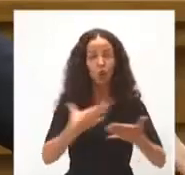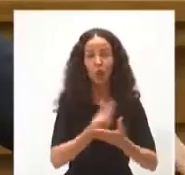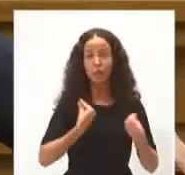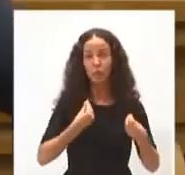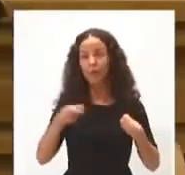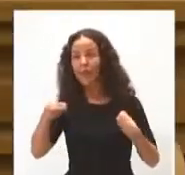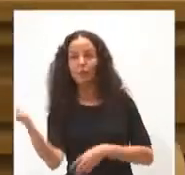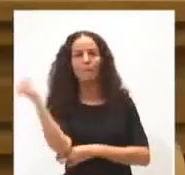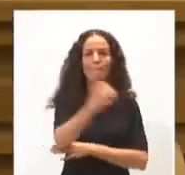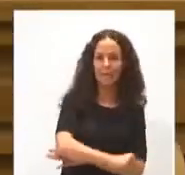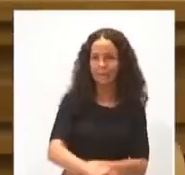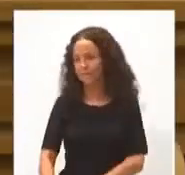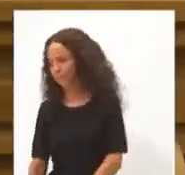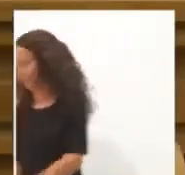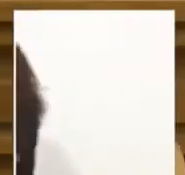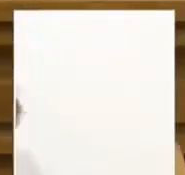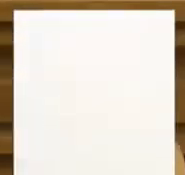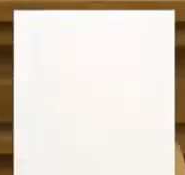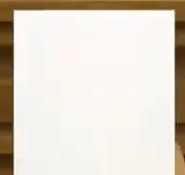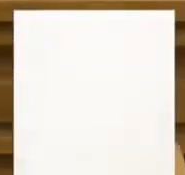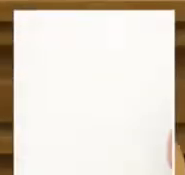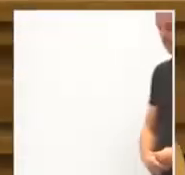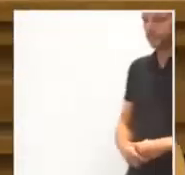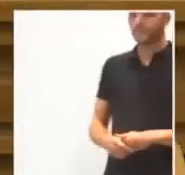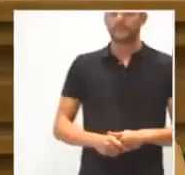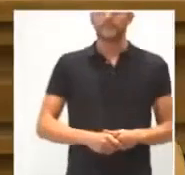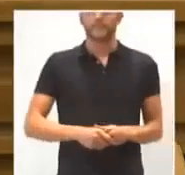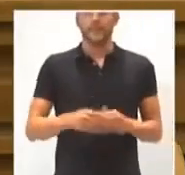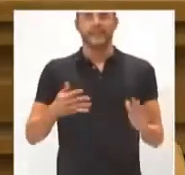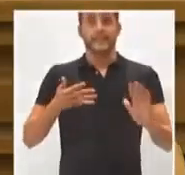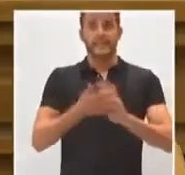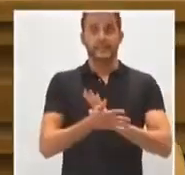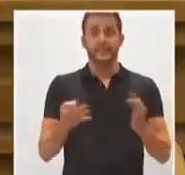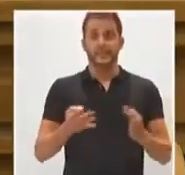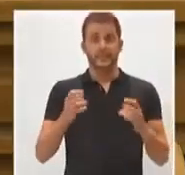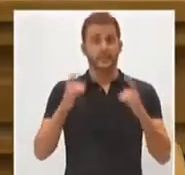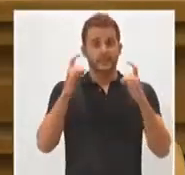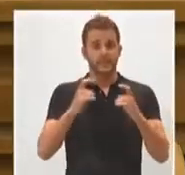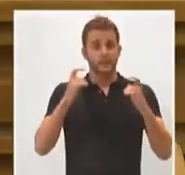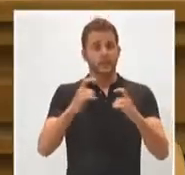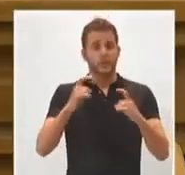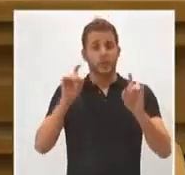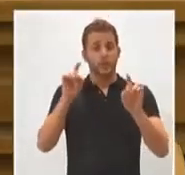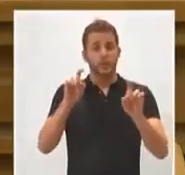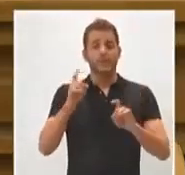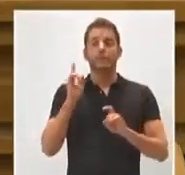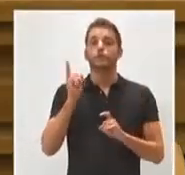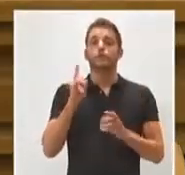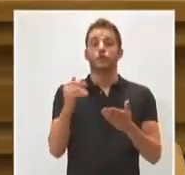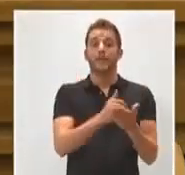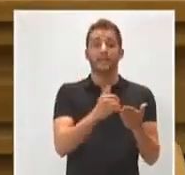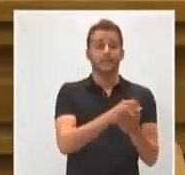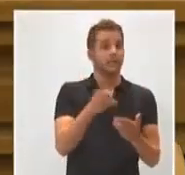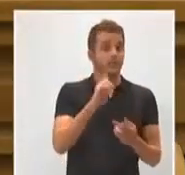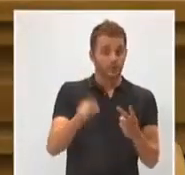bueno muchísimas es decir el esfuerzo por la educación no está saliendo solo de la renta está saliendo del crecimiento